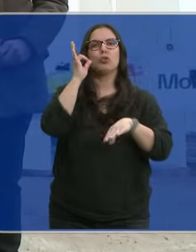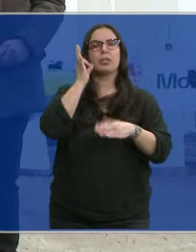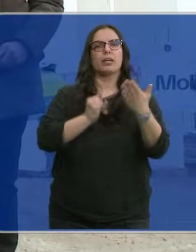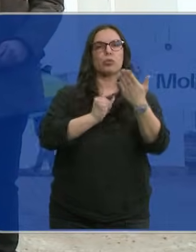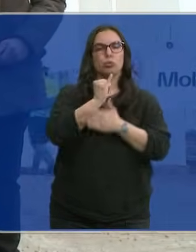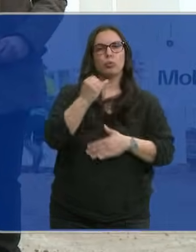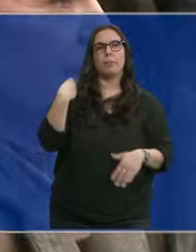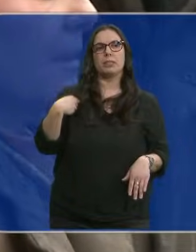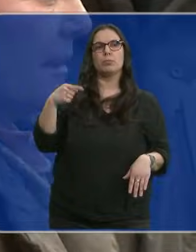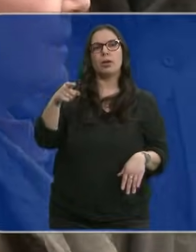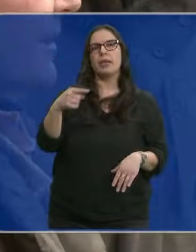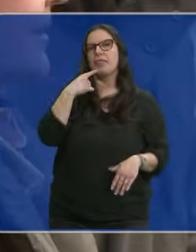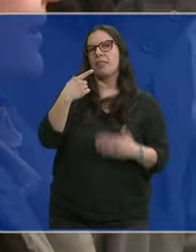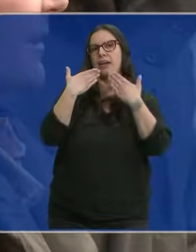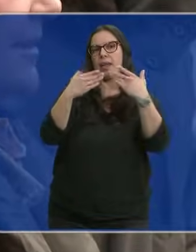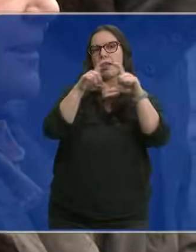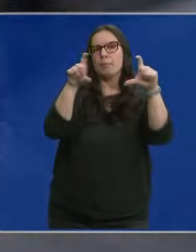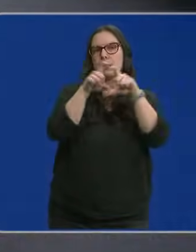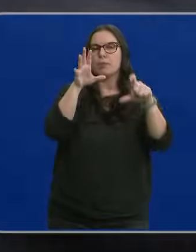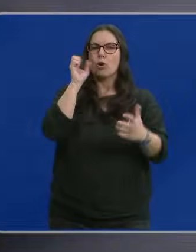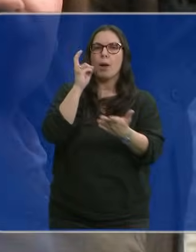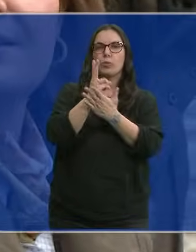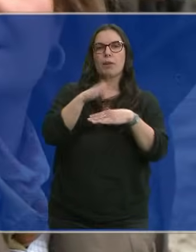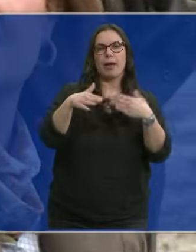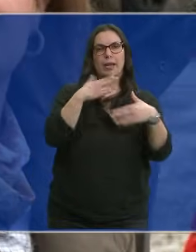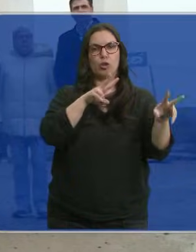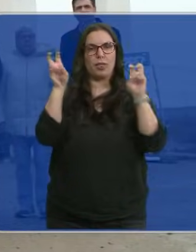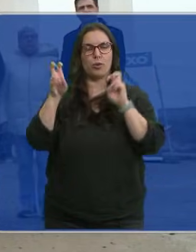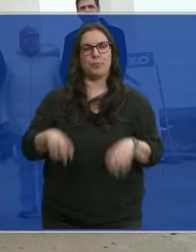de Agricultura, quien ha agradecido a la empresa su apuesta por la innovación.